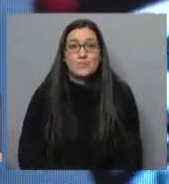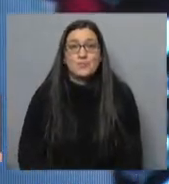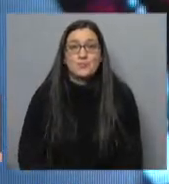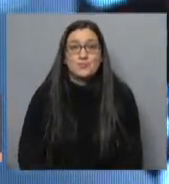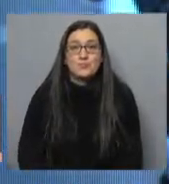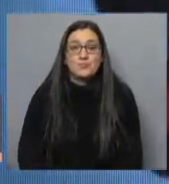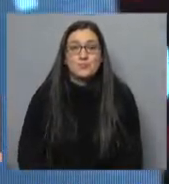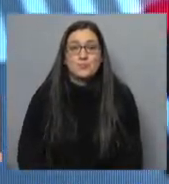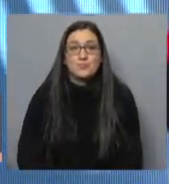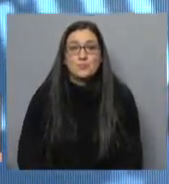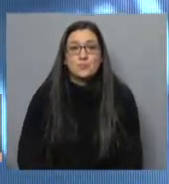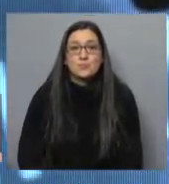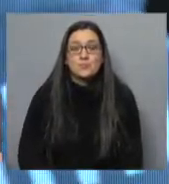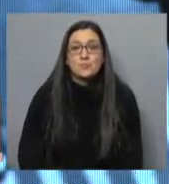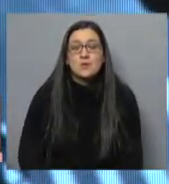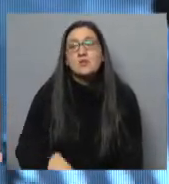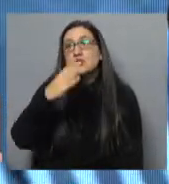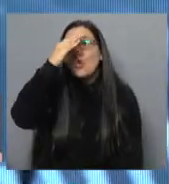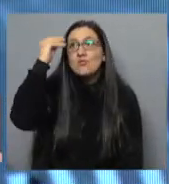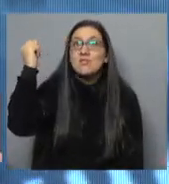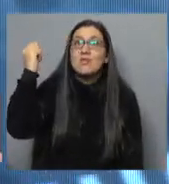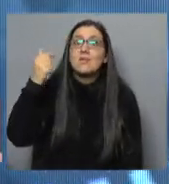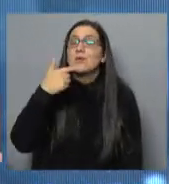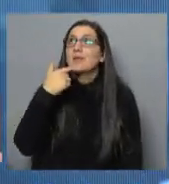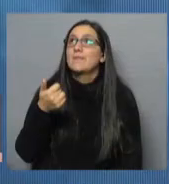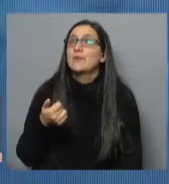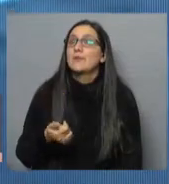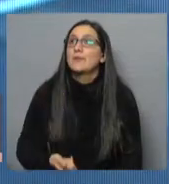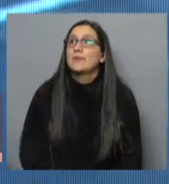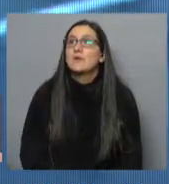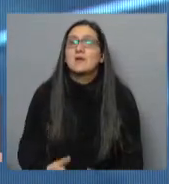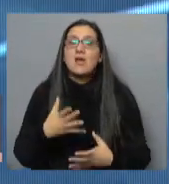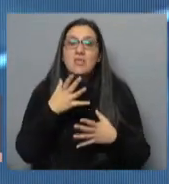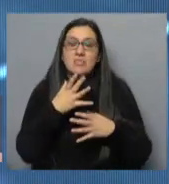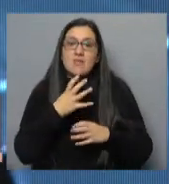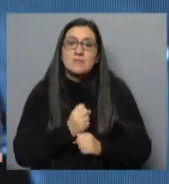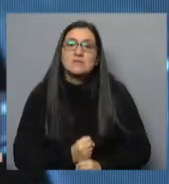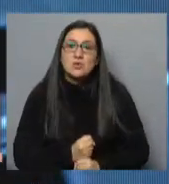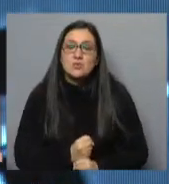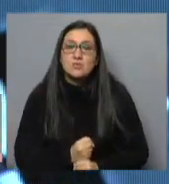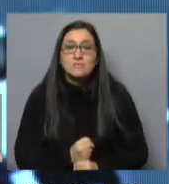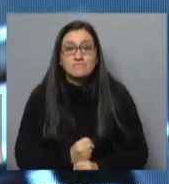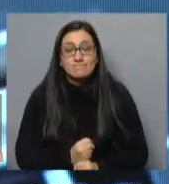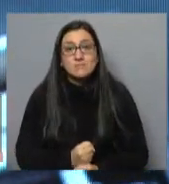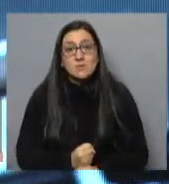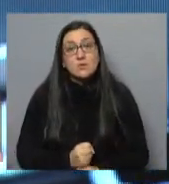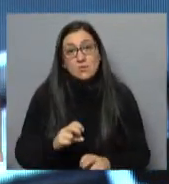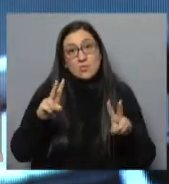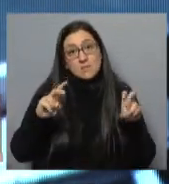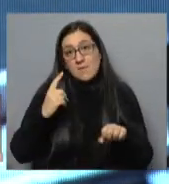Es decir, se olvida, por ejemplo, que la depresión juega un papel fundamental en el tema del